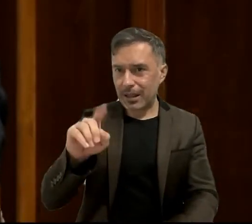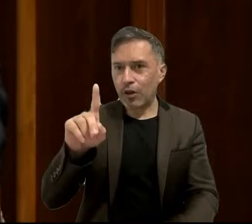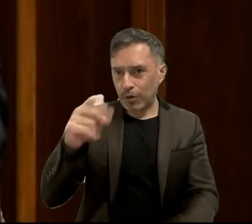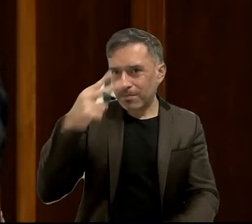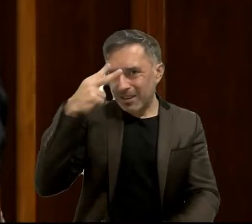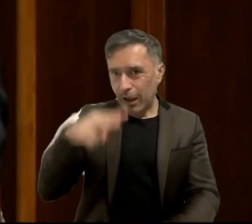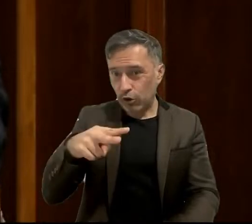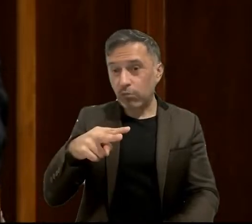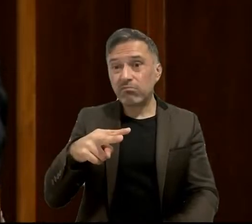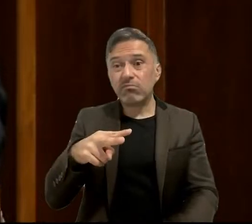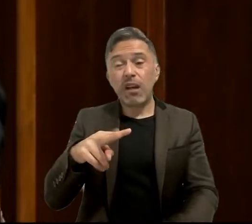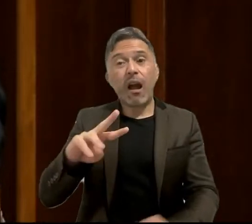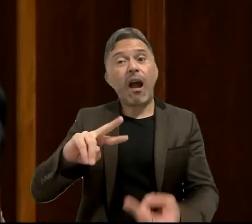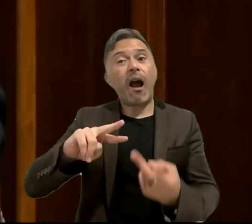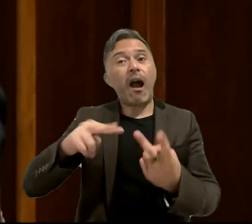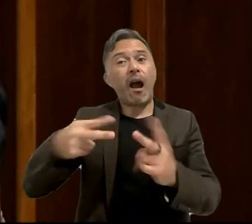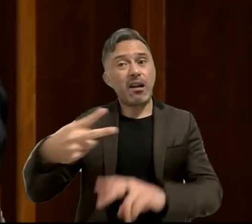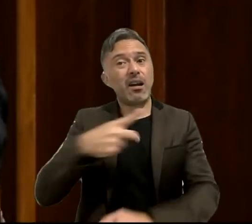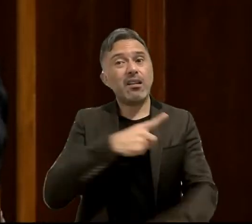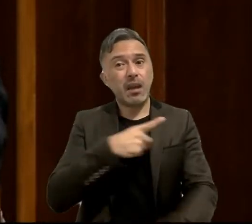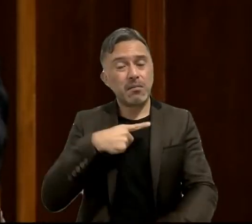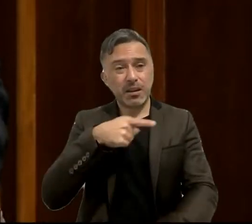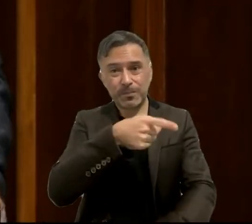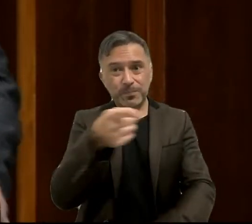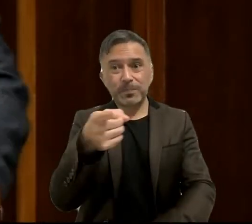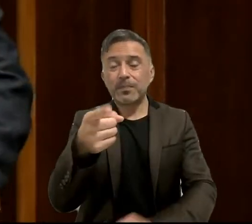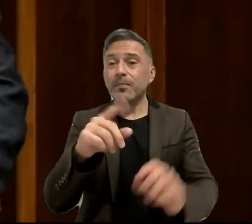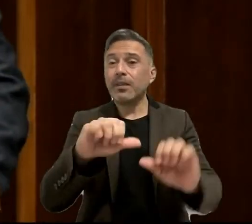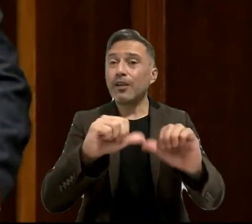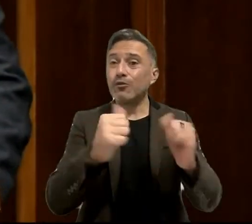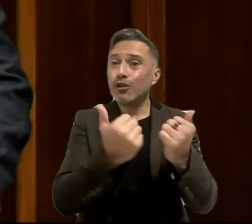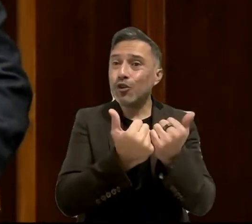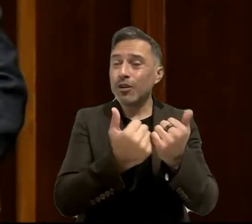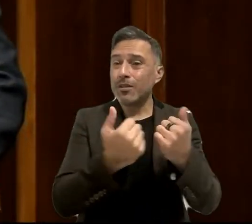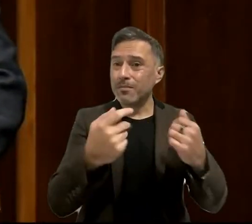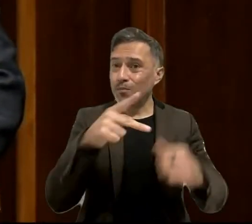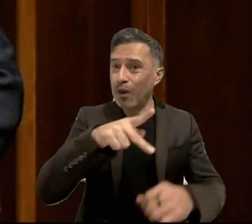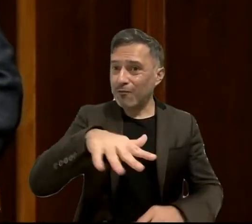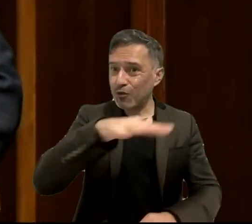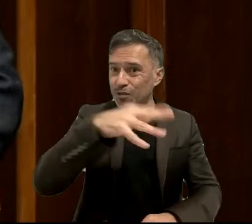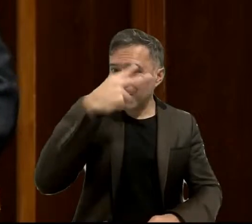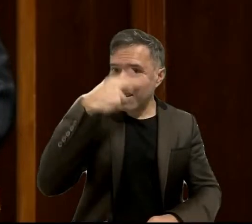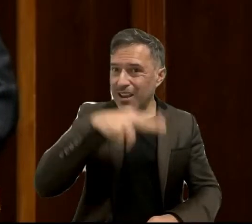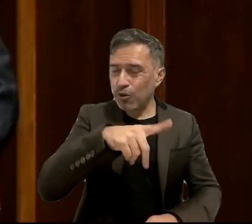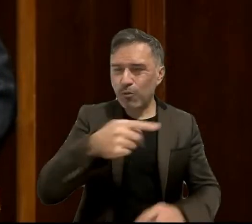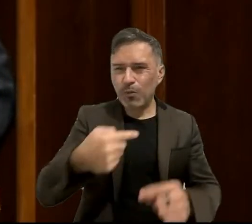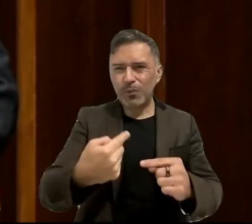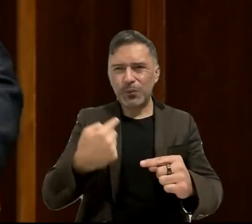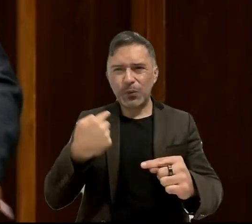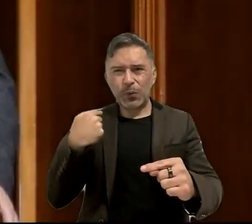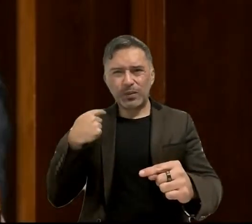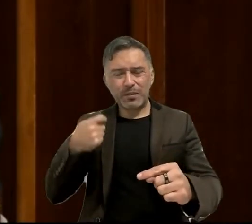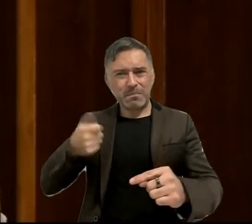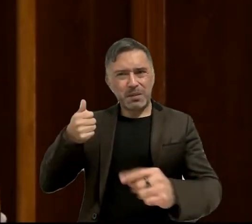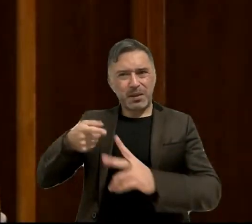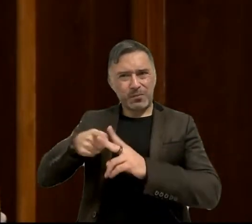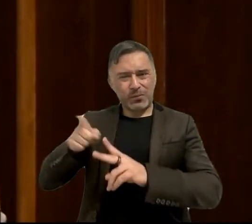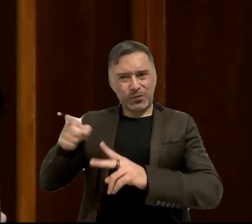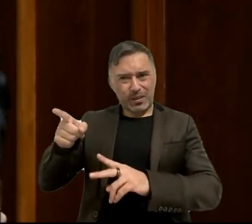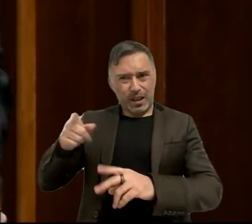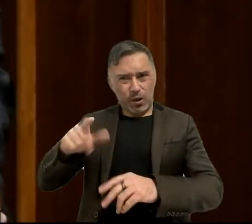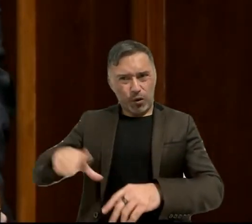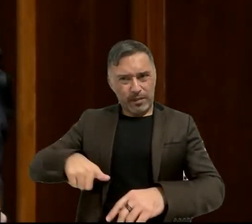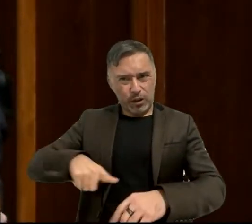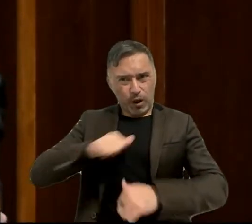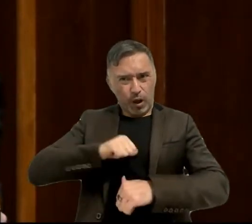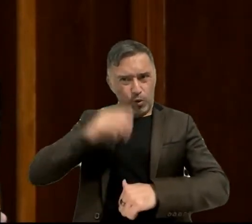manos de la sociedad y del pueblo mexicano. Es un vicio que tiene de origen el que la autoridad sea el que nombre la Comisión de Derechos